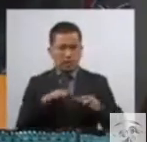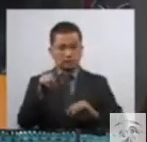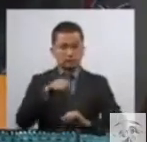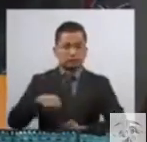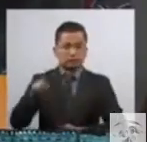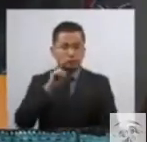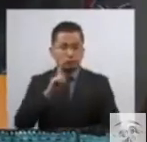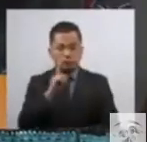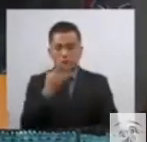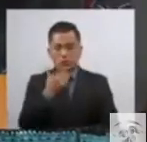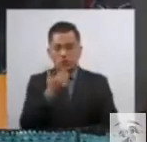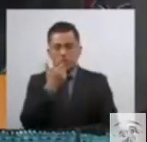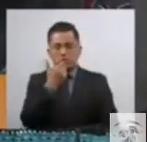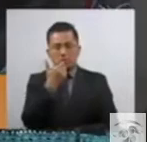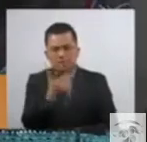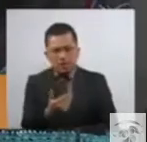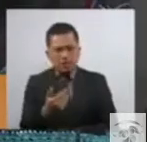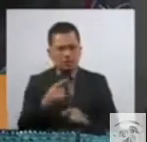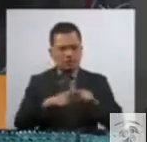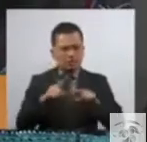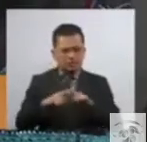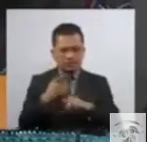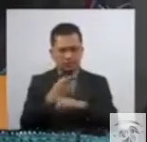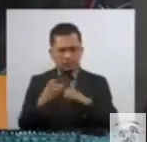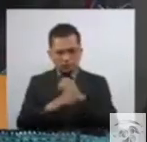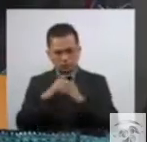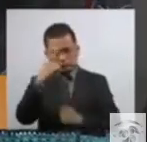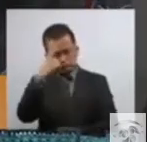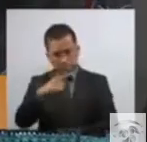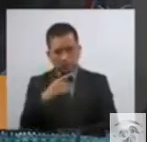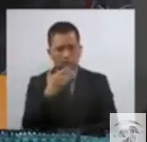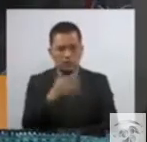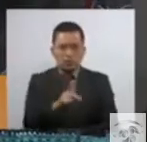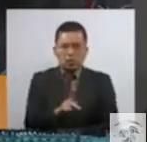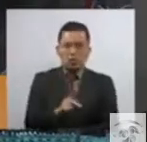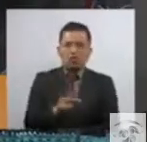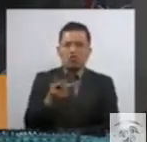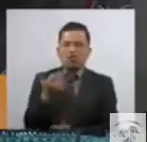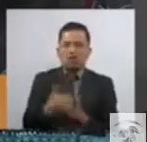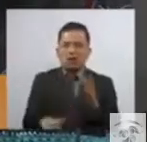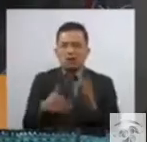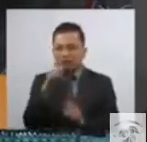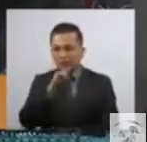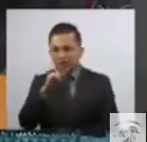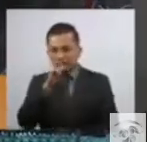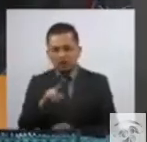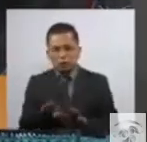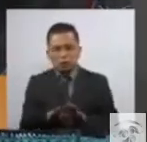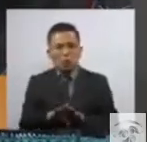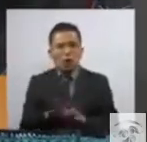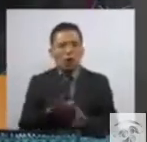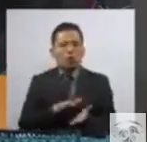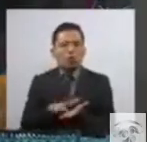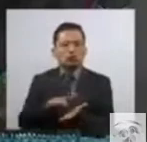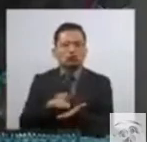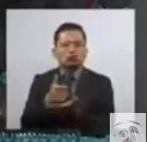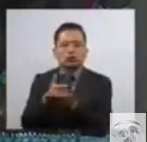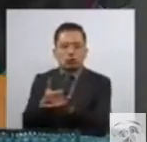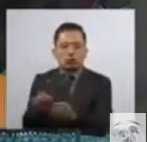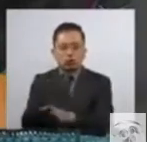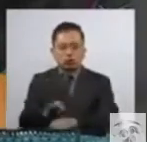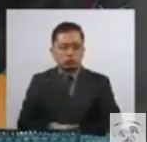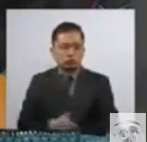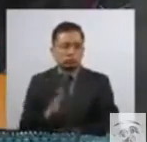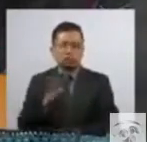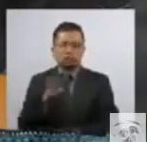poder gestionar de manera correcta la menstruación. ¿Qué sucede con la falta de agua potable? ¿Qué sucede con